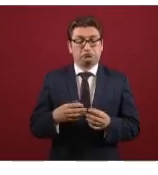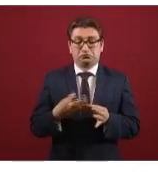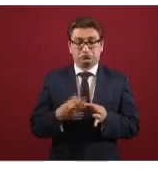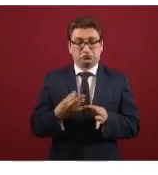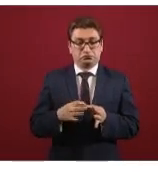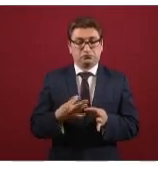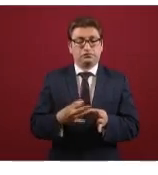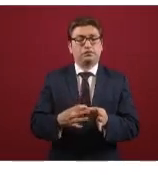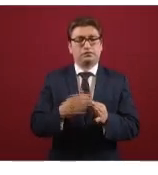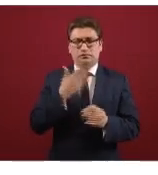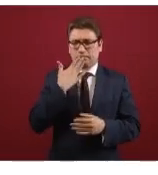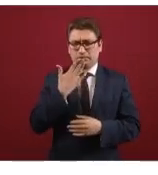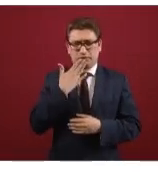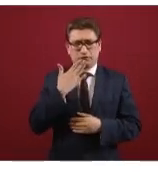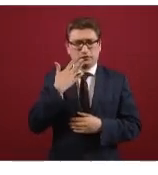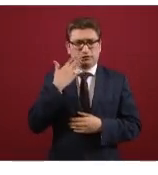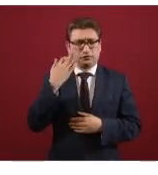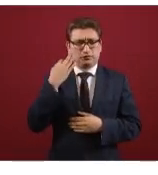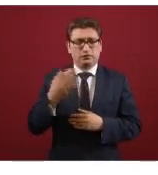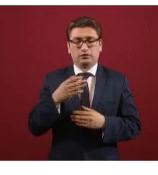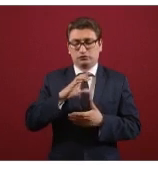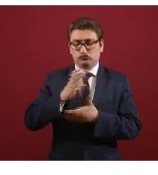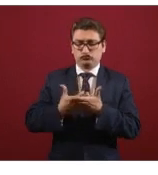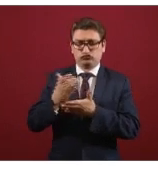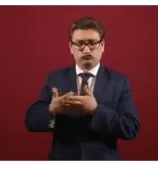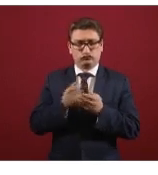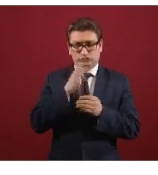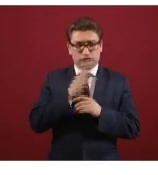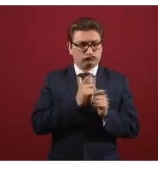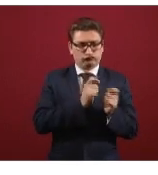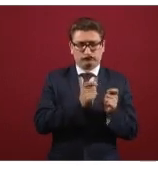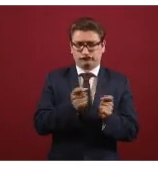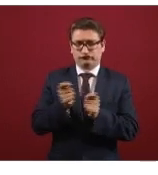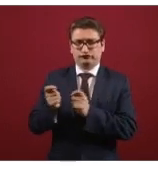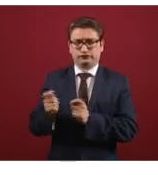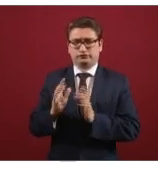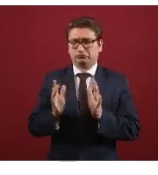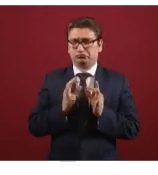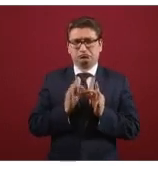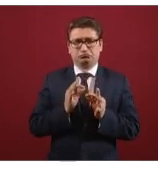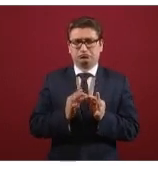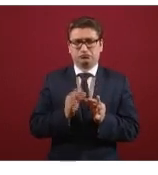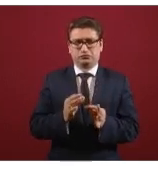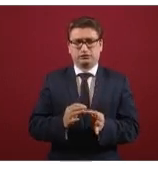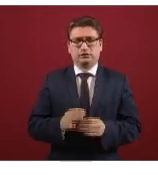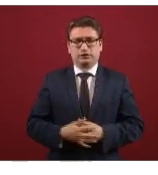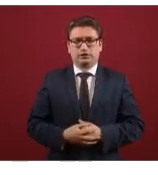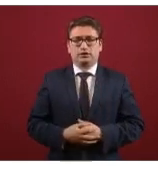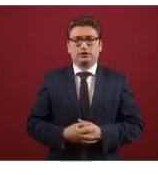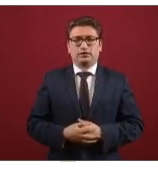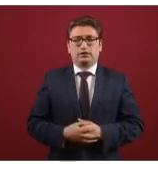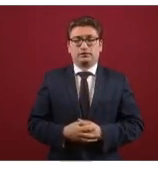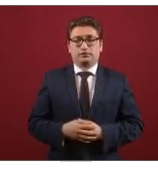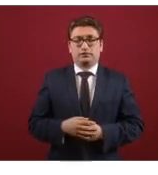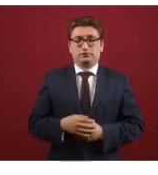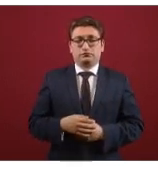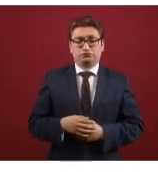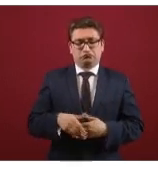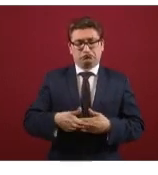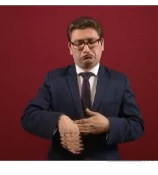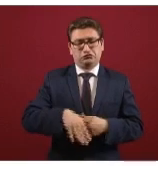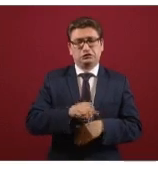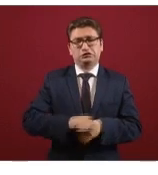en lo que es la fase de adjudicación y pues hoy prácticamente esta semana